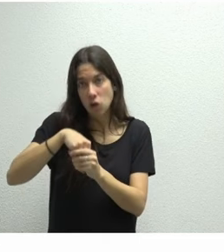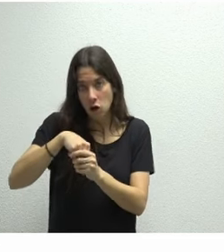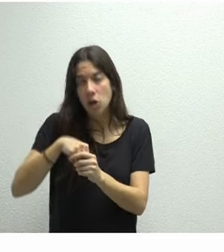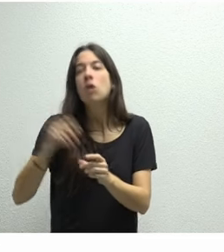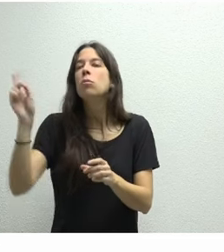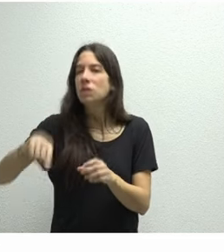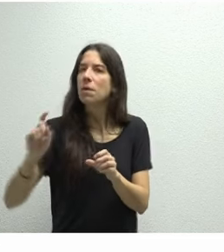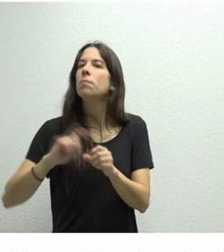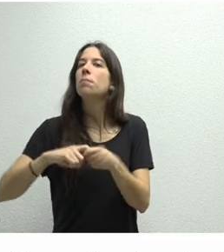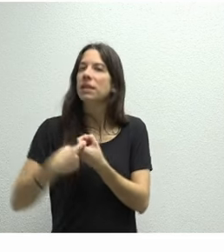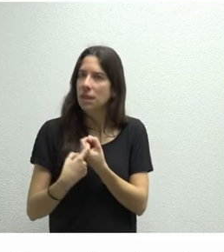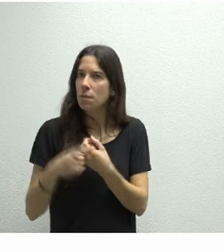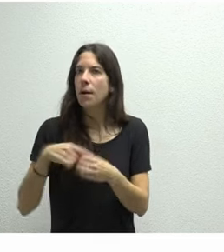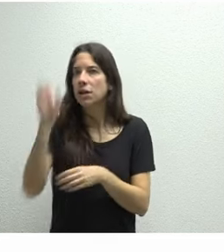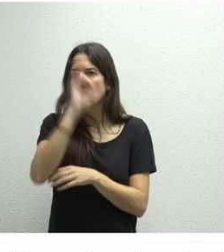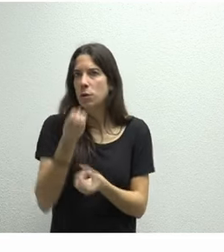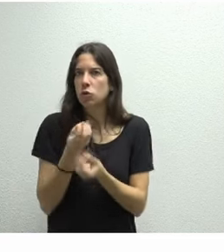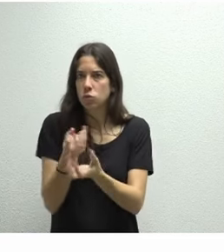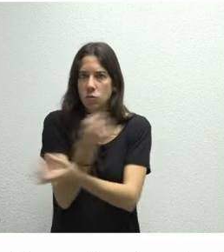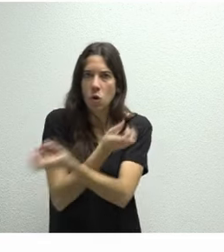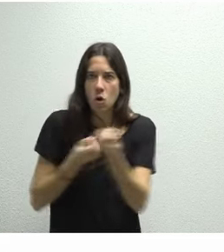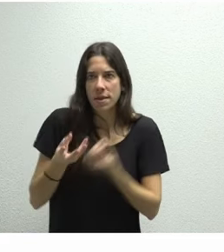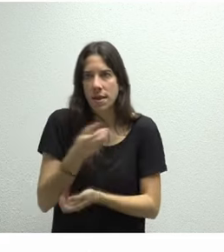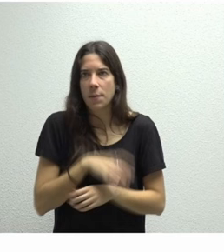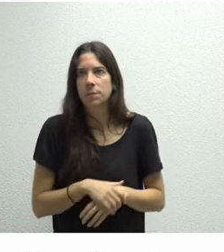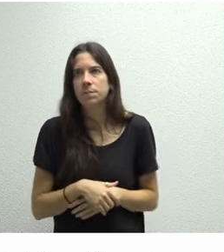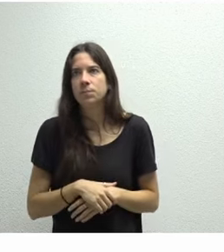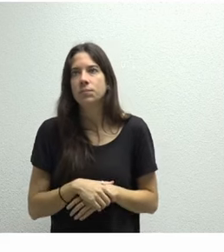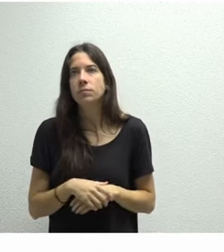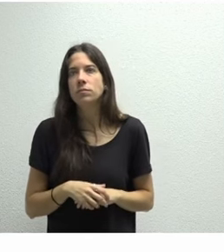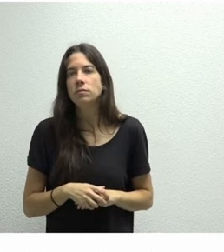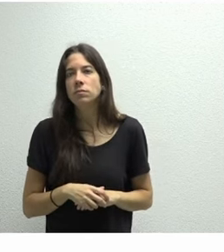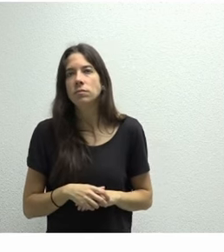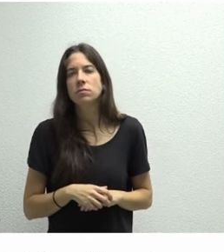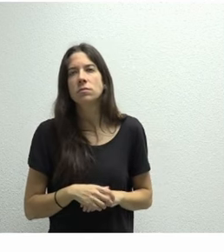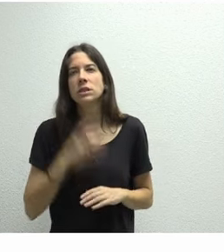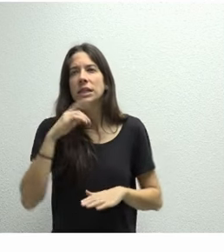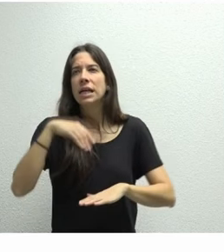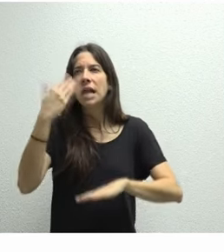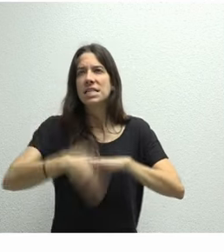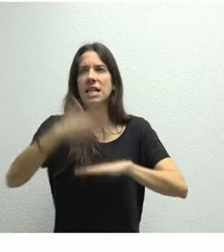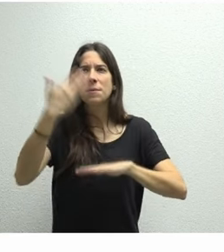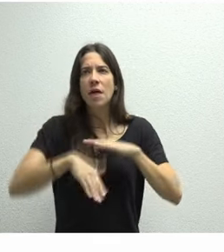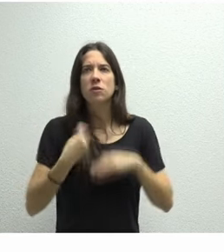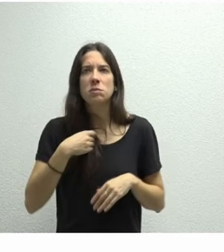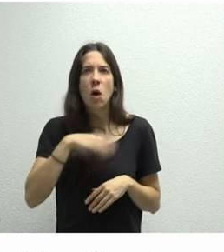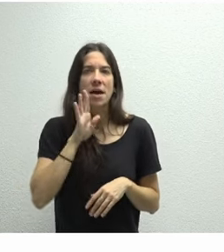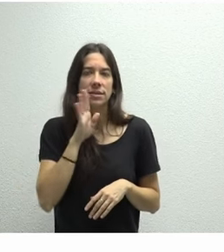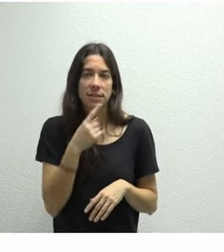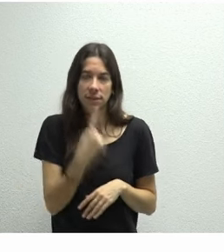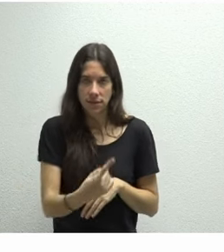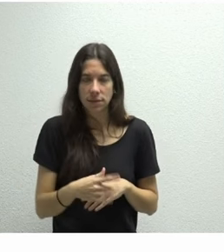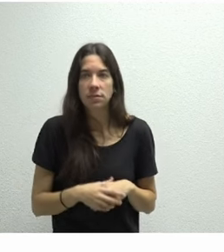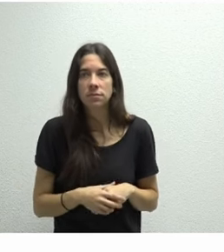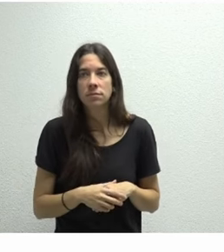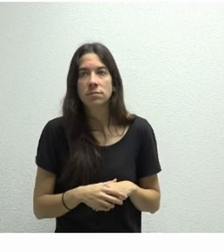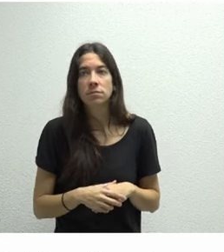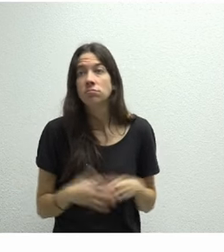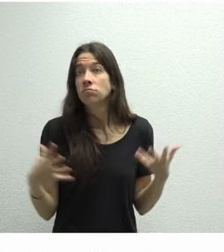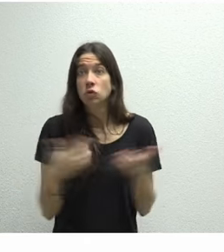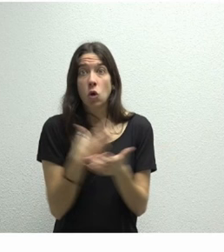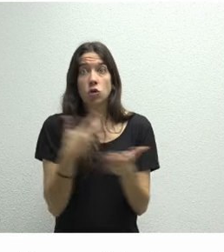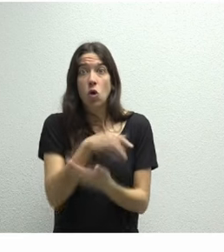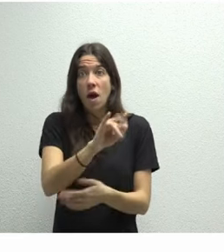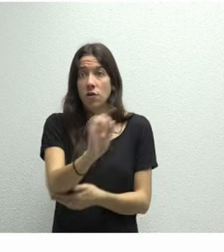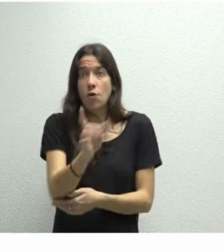participaban y daban su opinión y esa fue No claro limitaciones os comentaba no están todos o no tenemos todo por